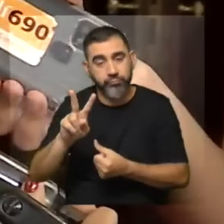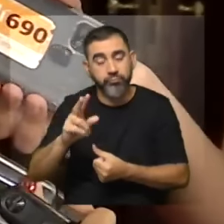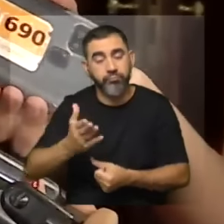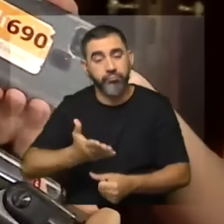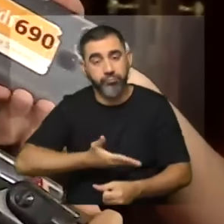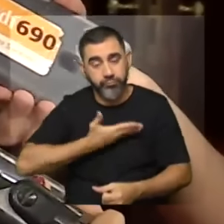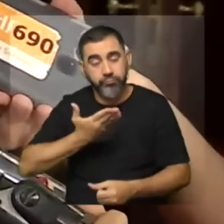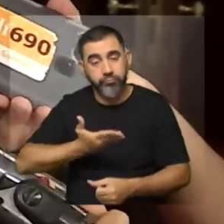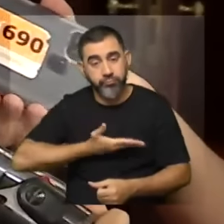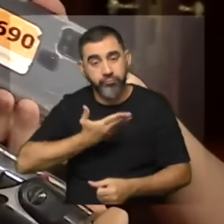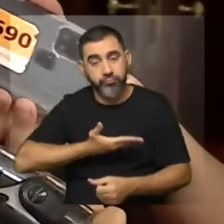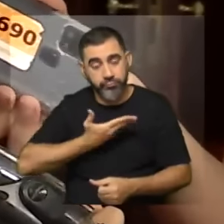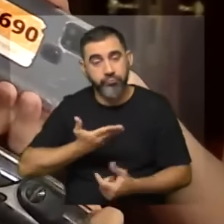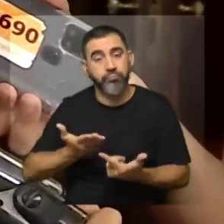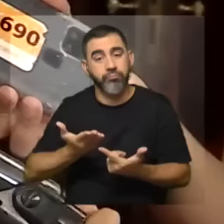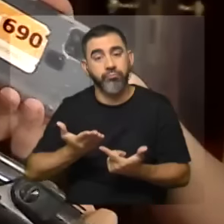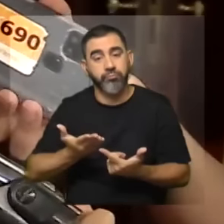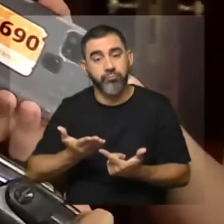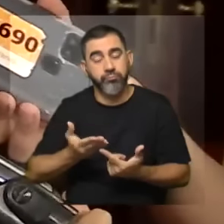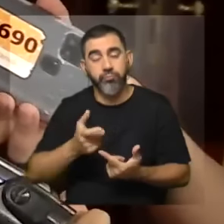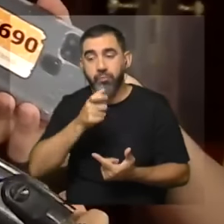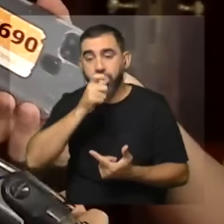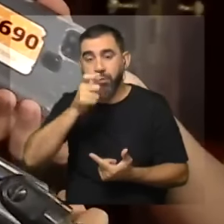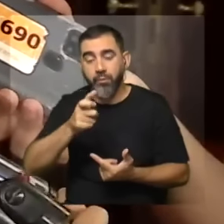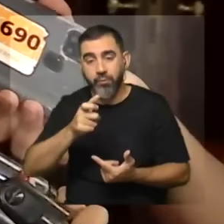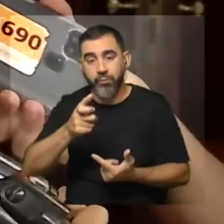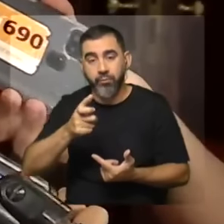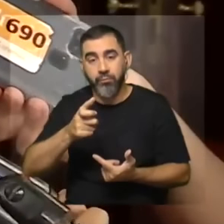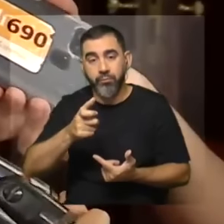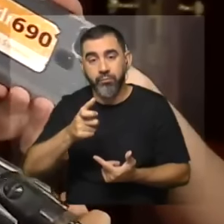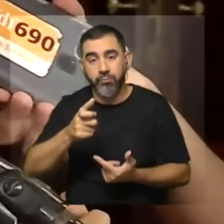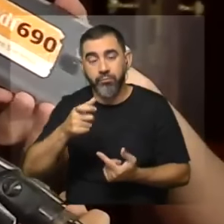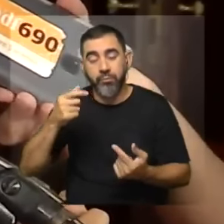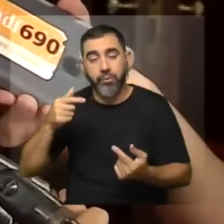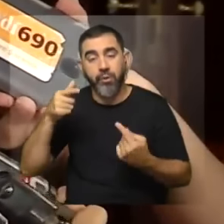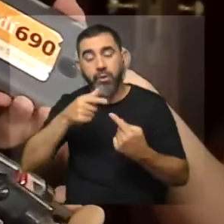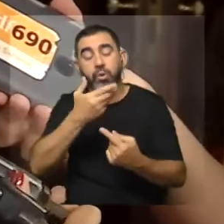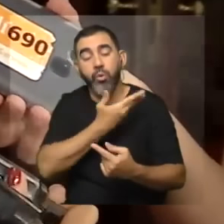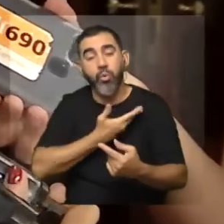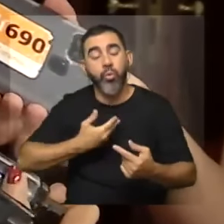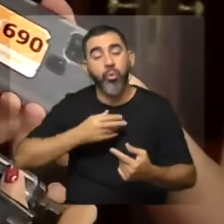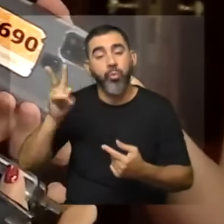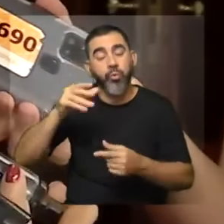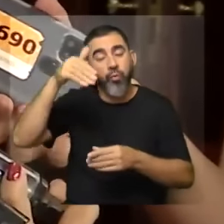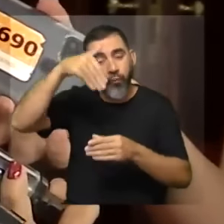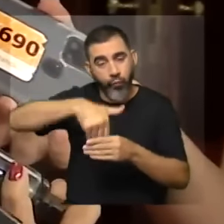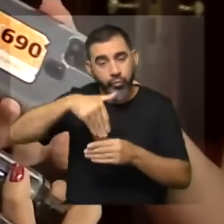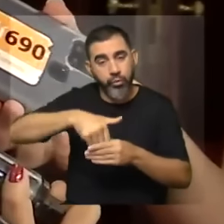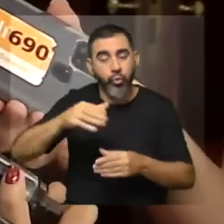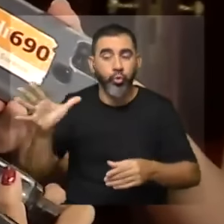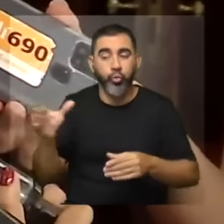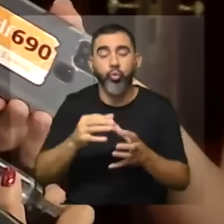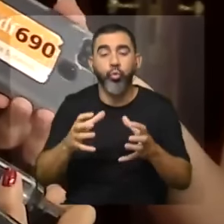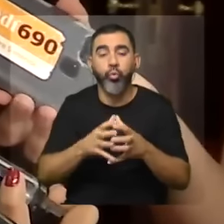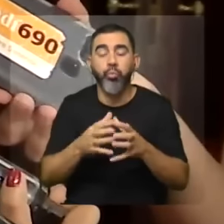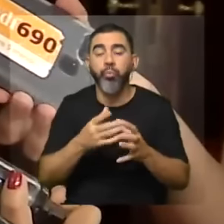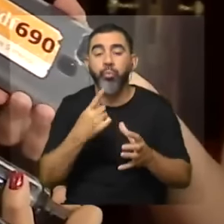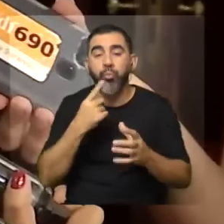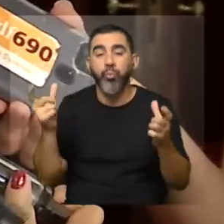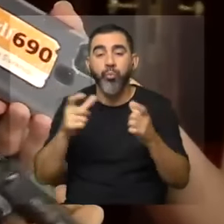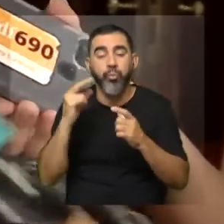reclamo y y nuestras palabras este dirigidas al gobierno de Venezuela fue votada por todos los miembros de la